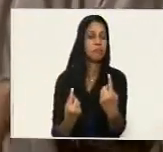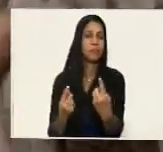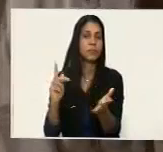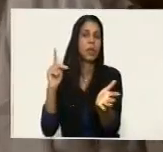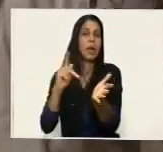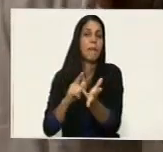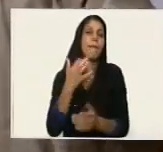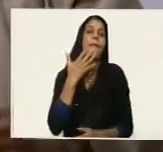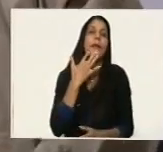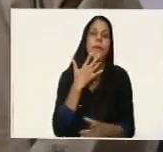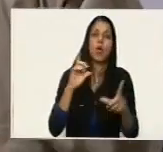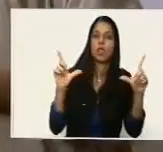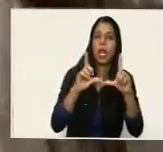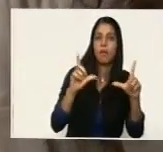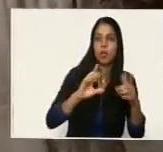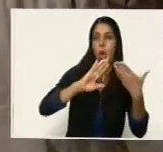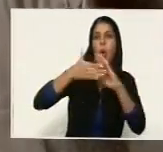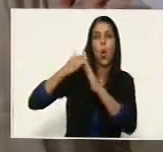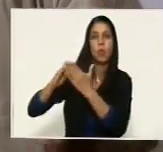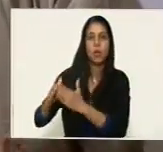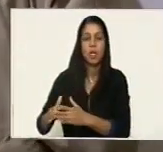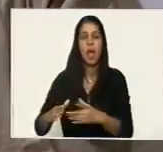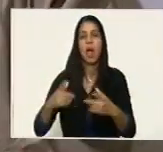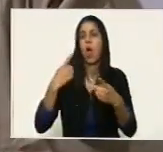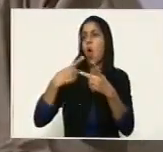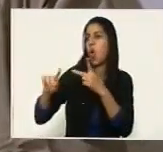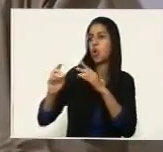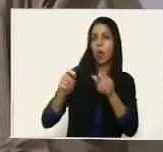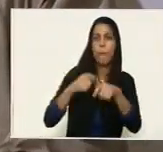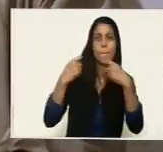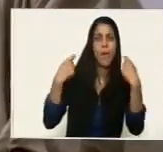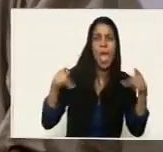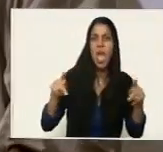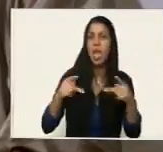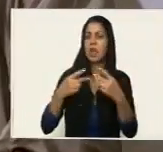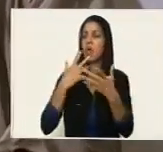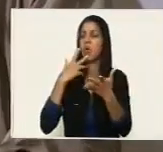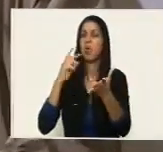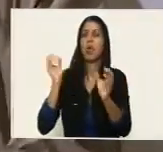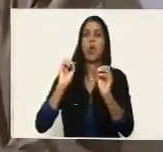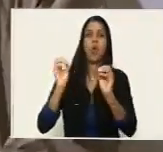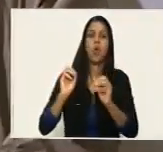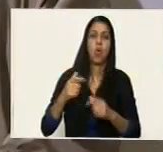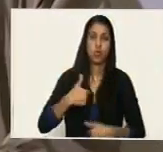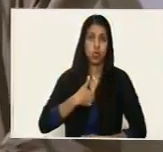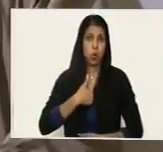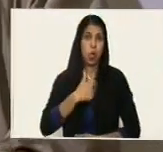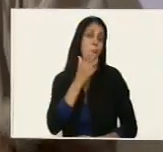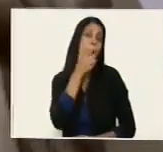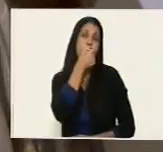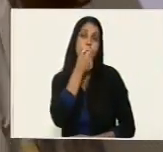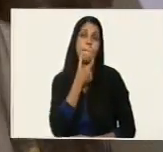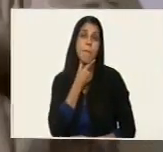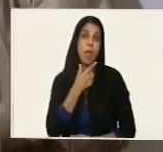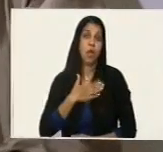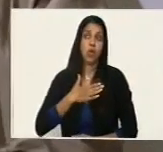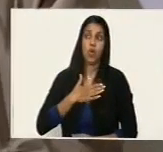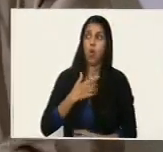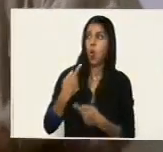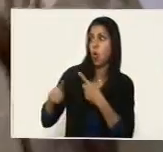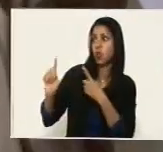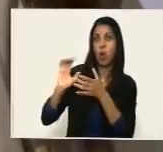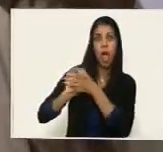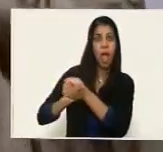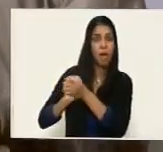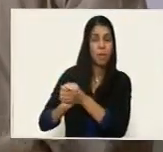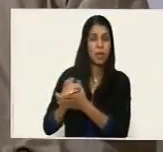los medios comunitarios, de los medios alternativos, los fastidiosos como yo, como Arle, a